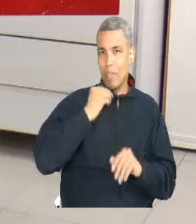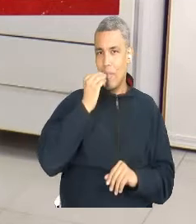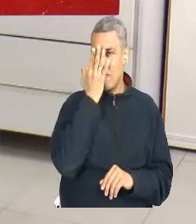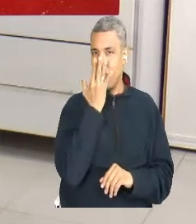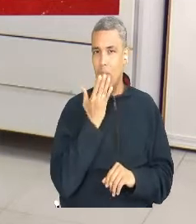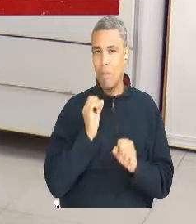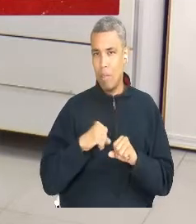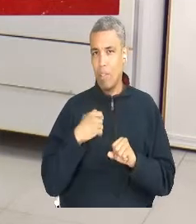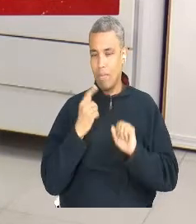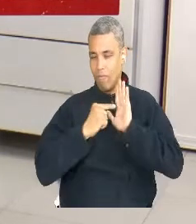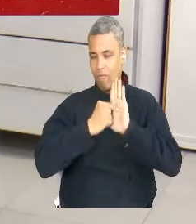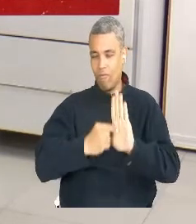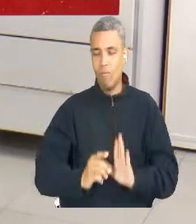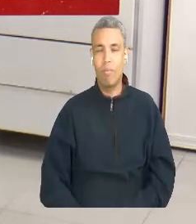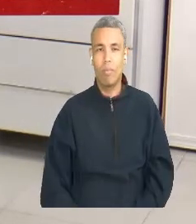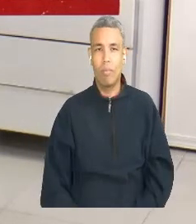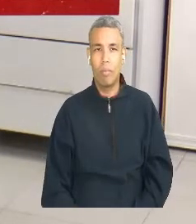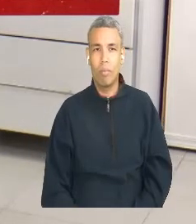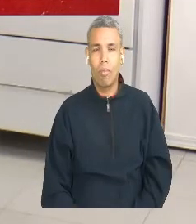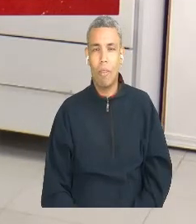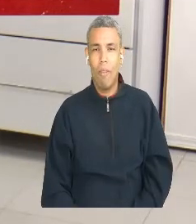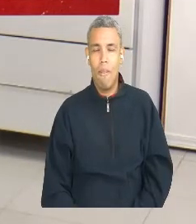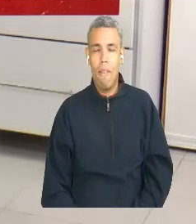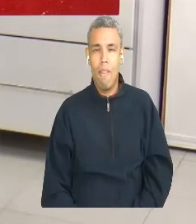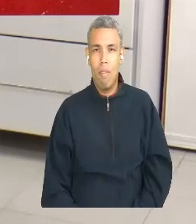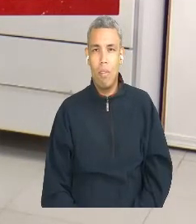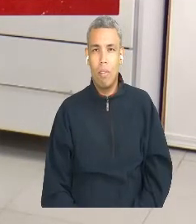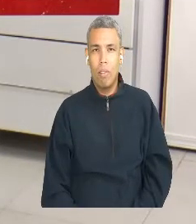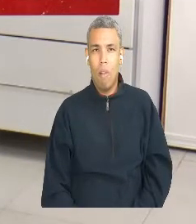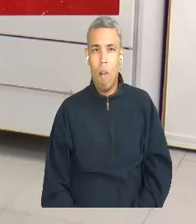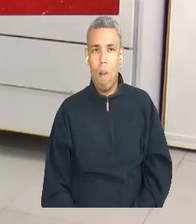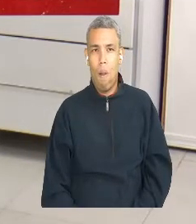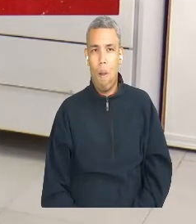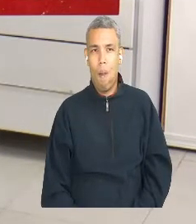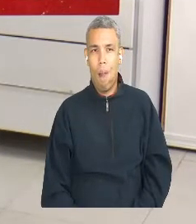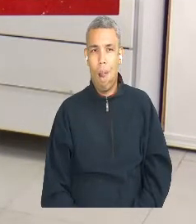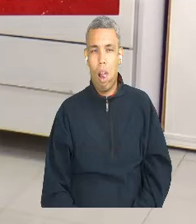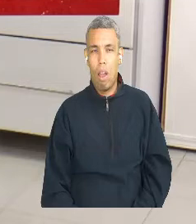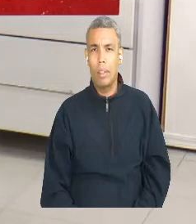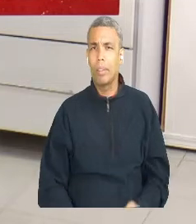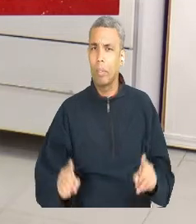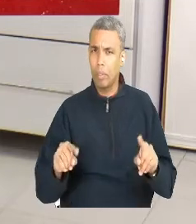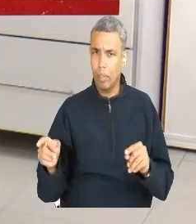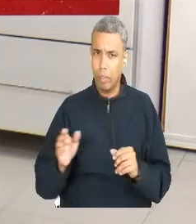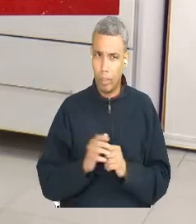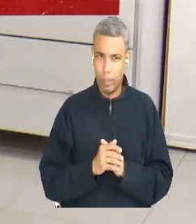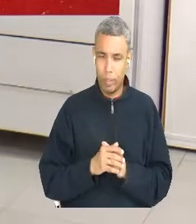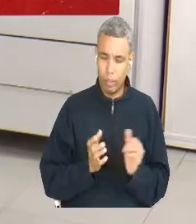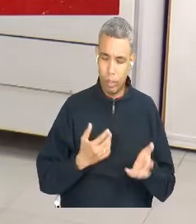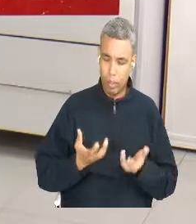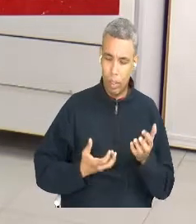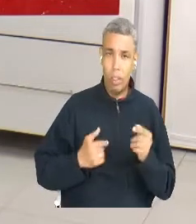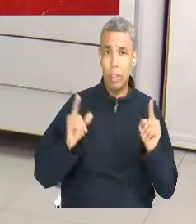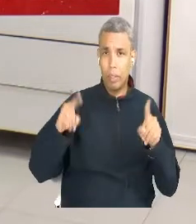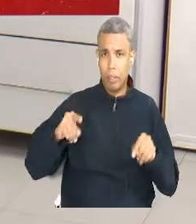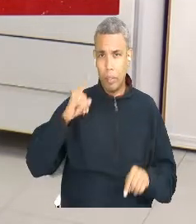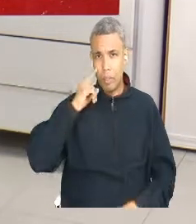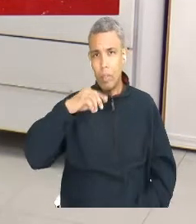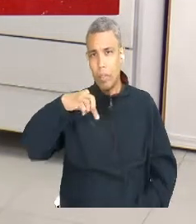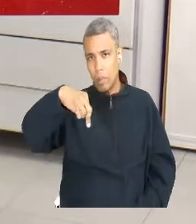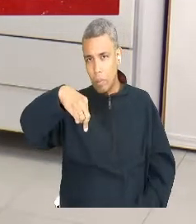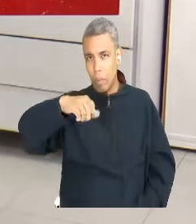como tú lo haces y por ahí nuestra compañera de cámara, Paula, también nos ha comentado que ha hecho las preparaciones. Sí,